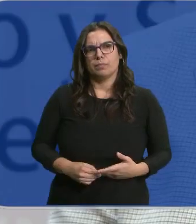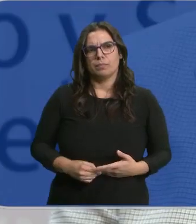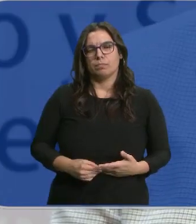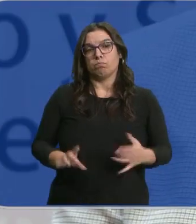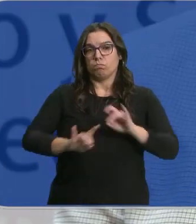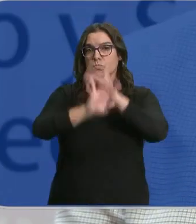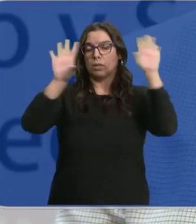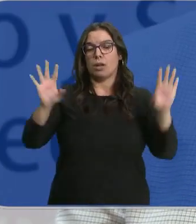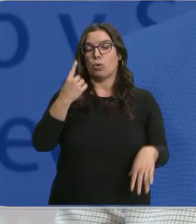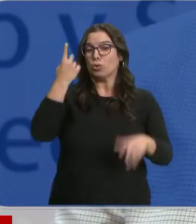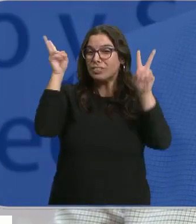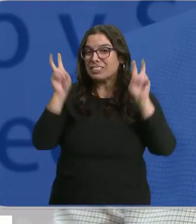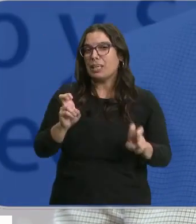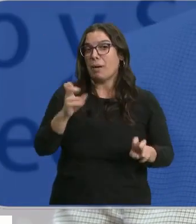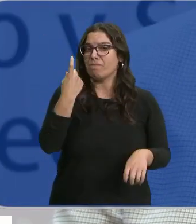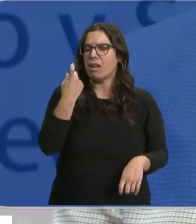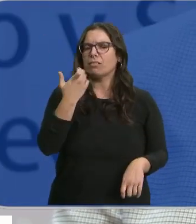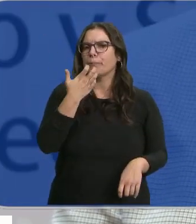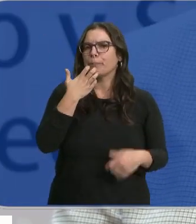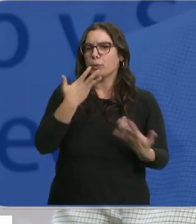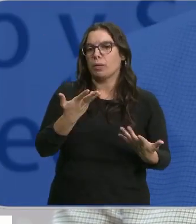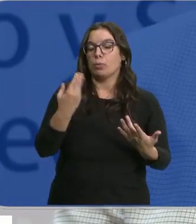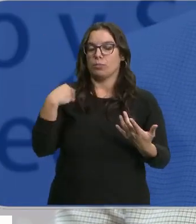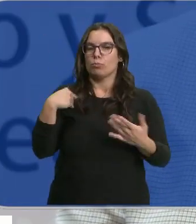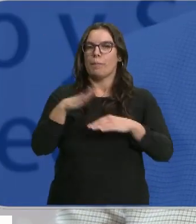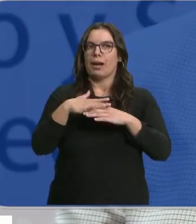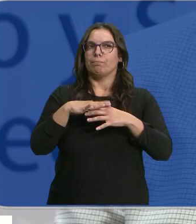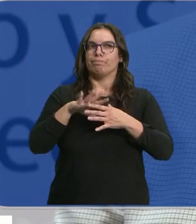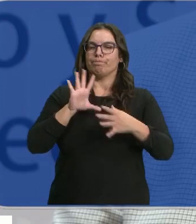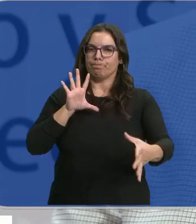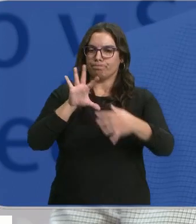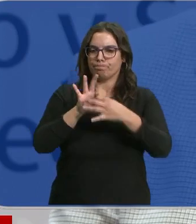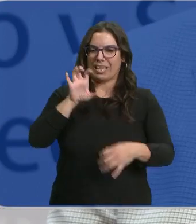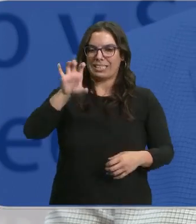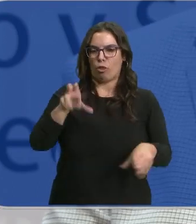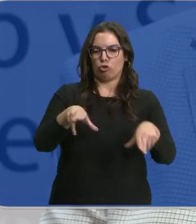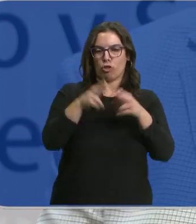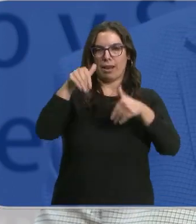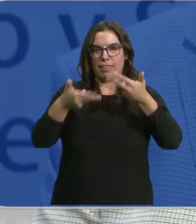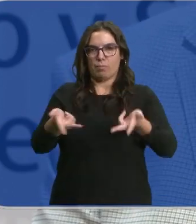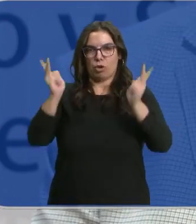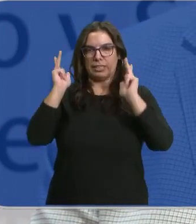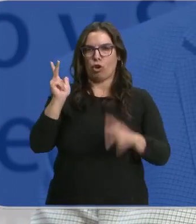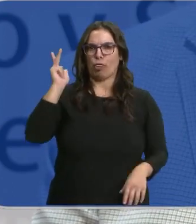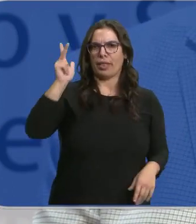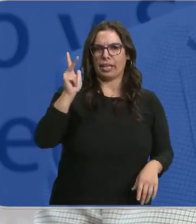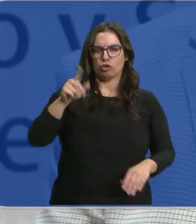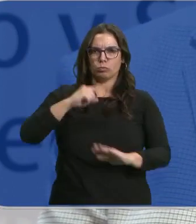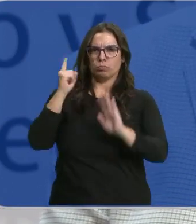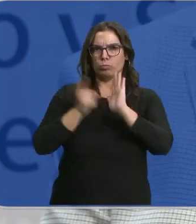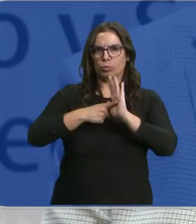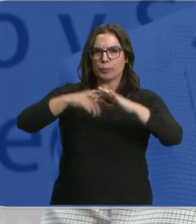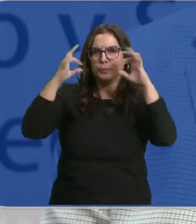Es indudable que una de las cuestiones pendientes en la articulación de nuestro Estado social y democrático de derecho de manera